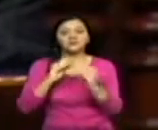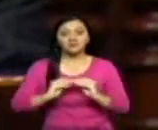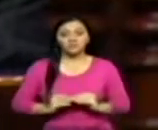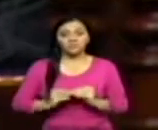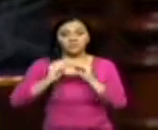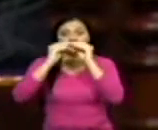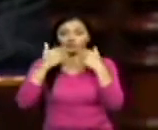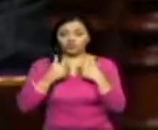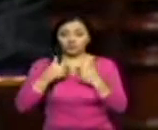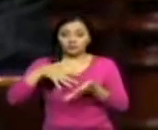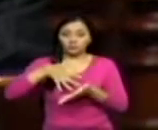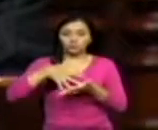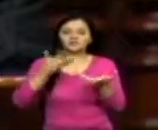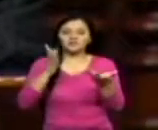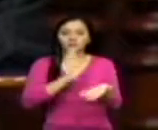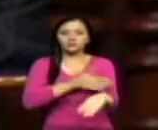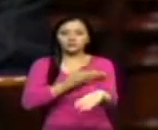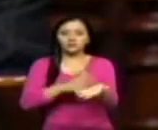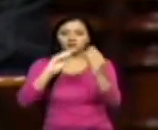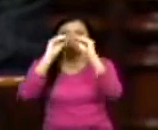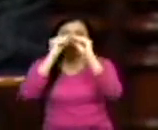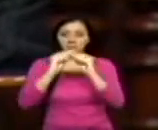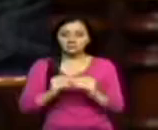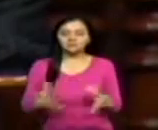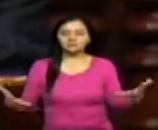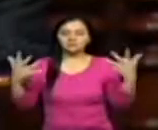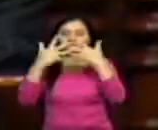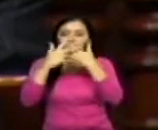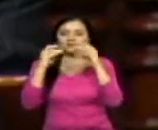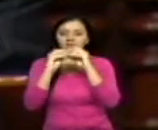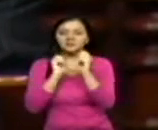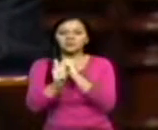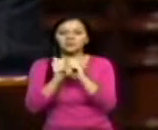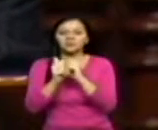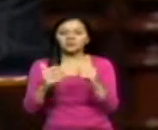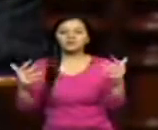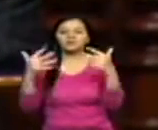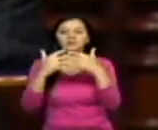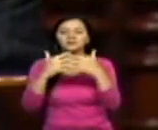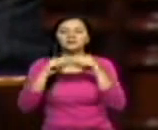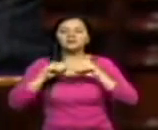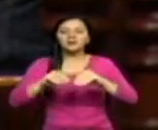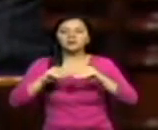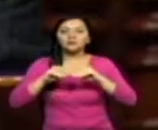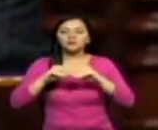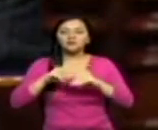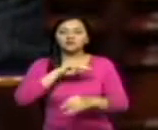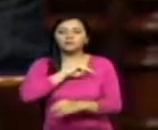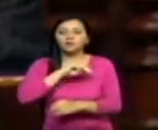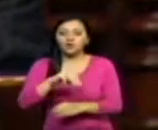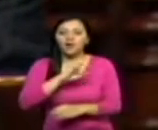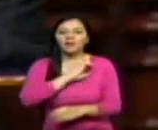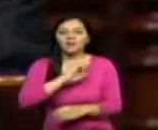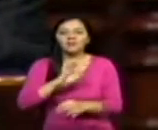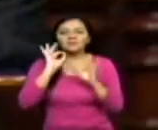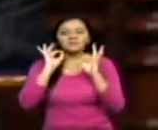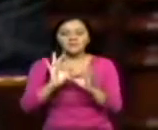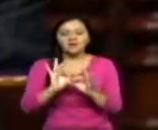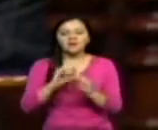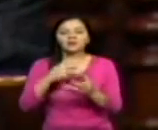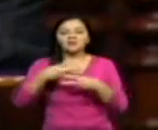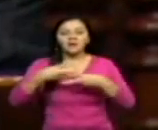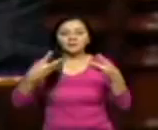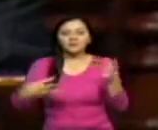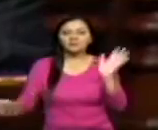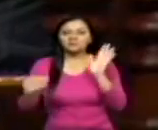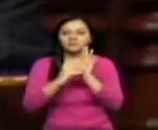formación, serán junto con el deporte y la educación cívica, materia obligatoria y